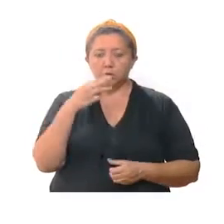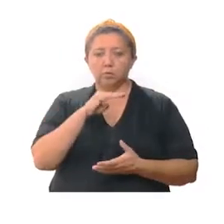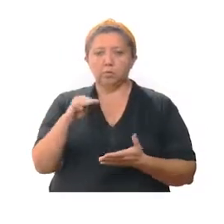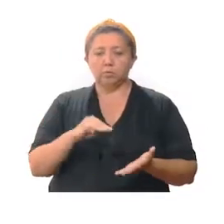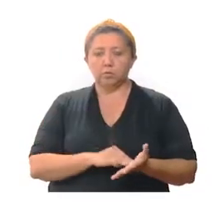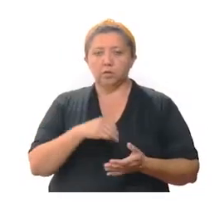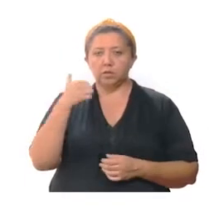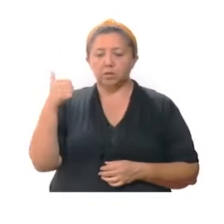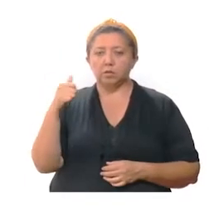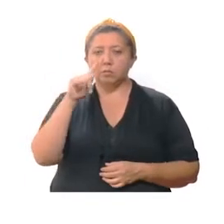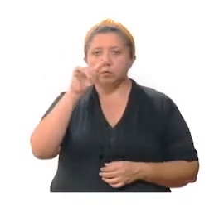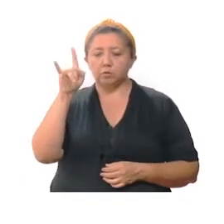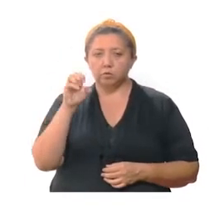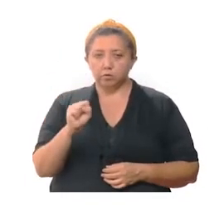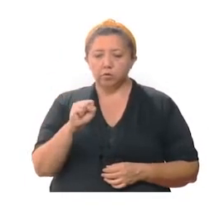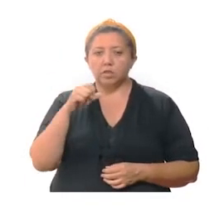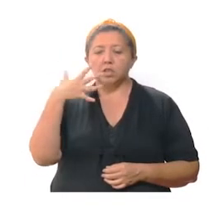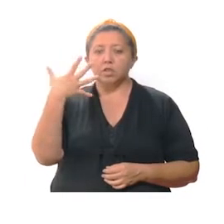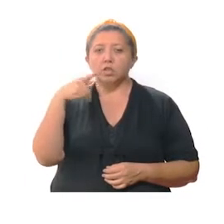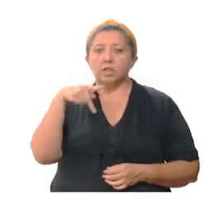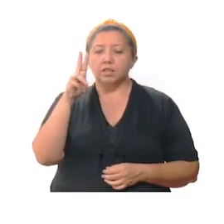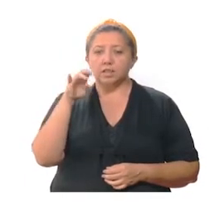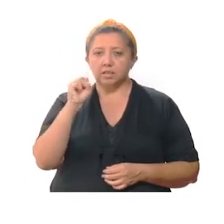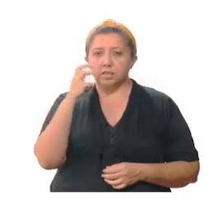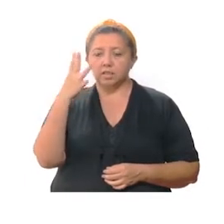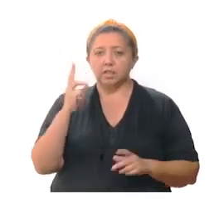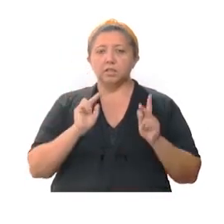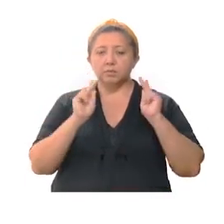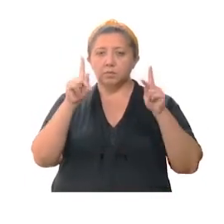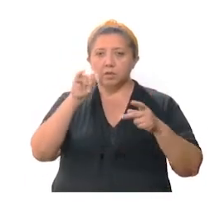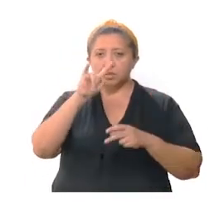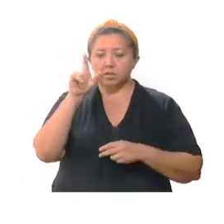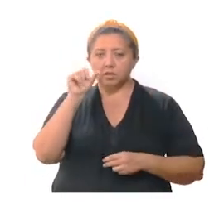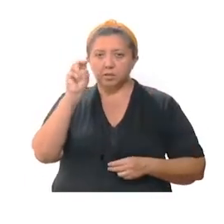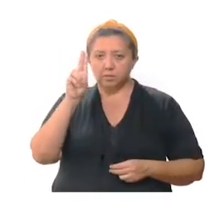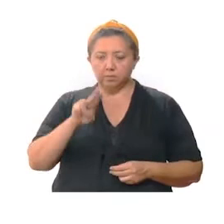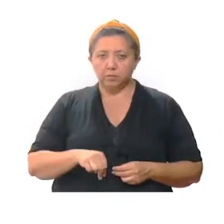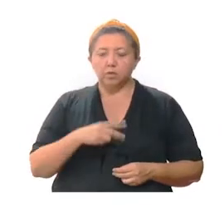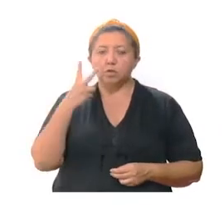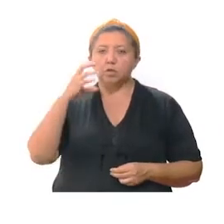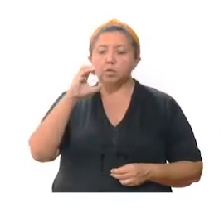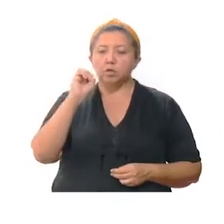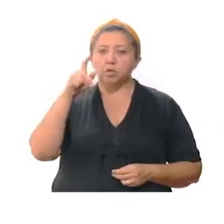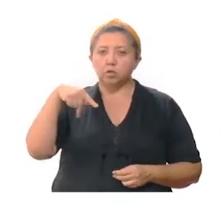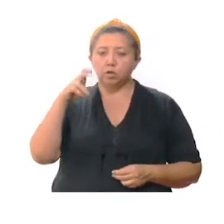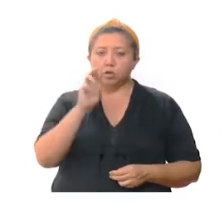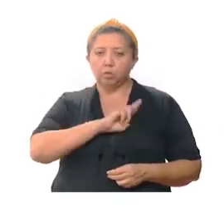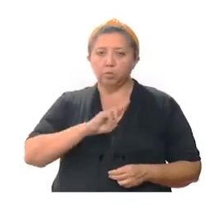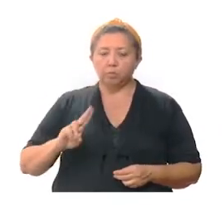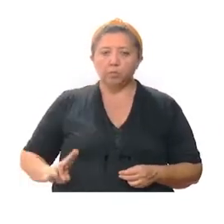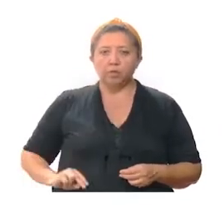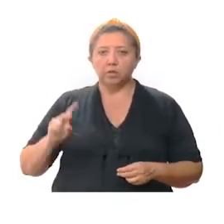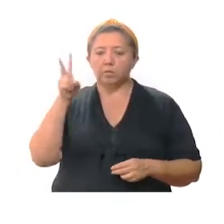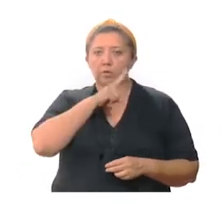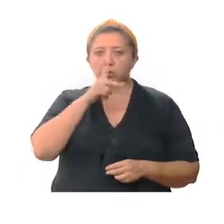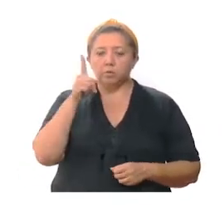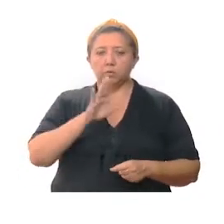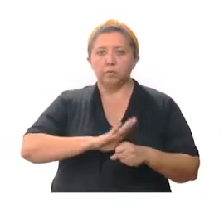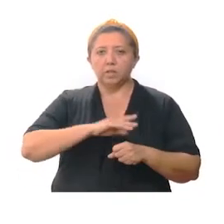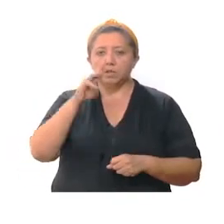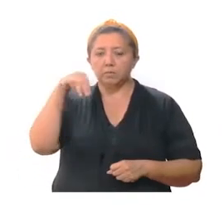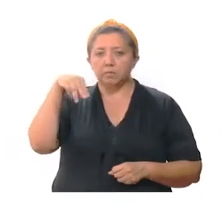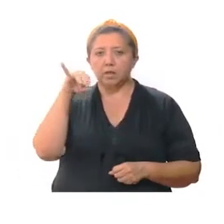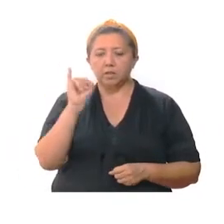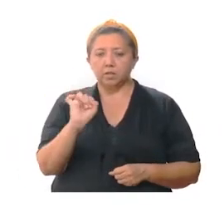en Mérida, 6 en Buxot, 5 en Canacín, 3 en Progreso y en Tizimín, 2 en Concal, Humán y Valladolid, y uno más en